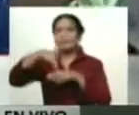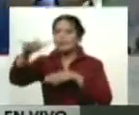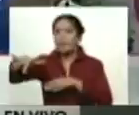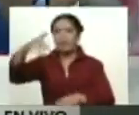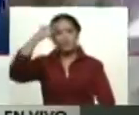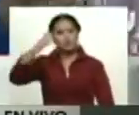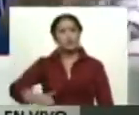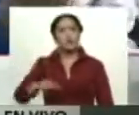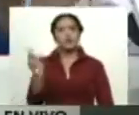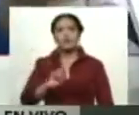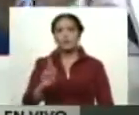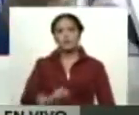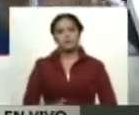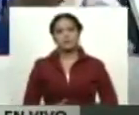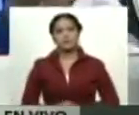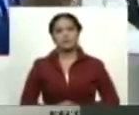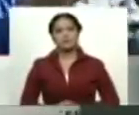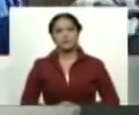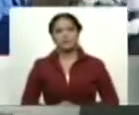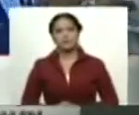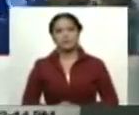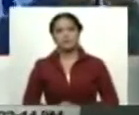Chávez.